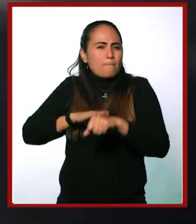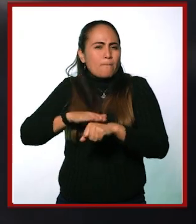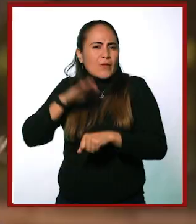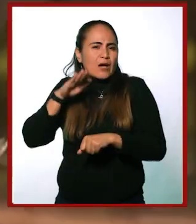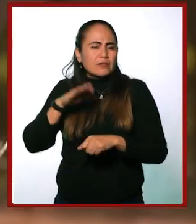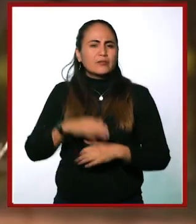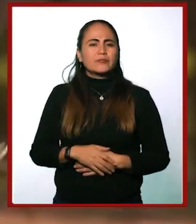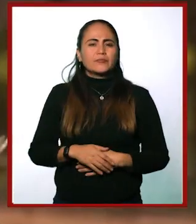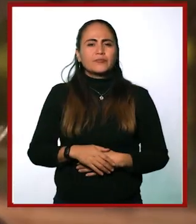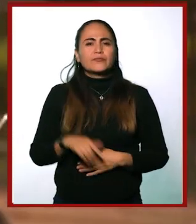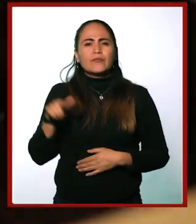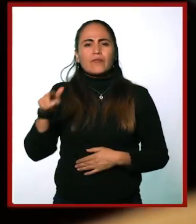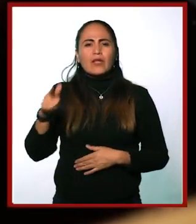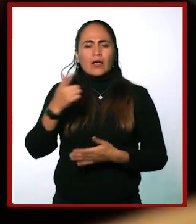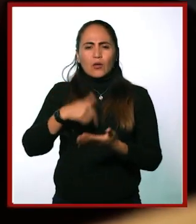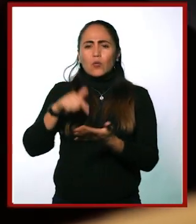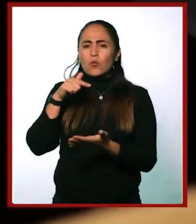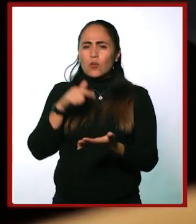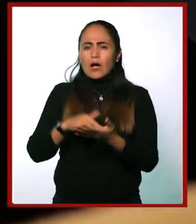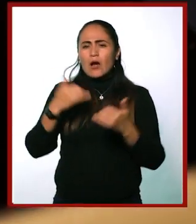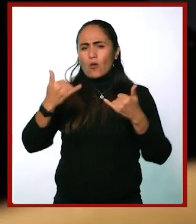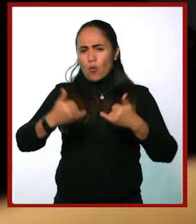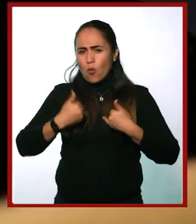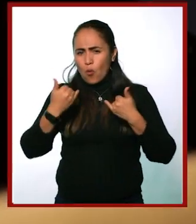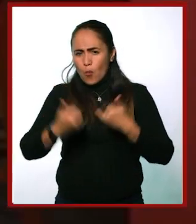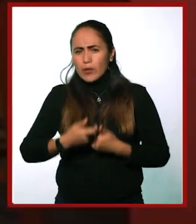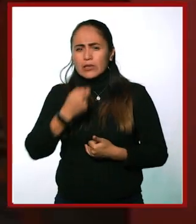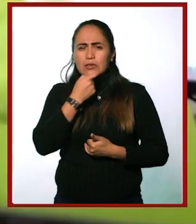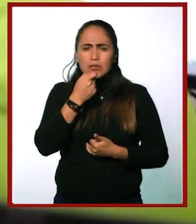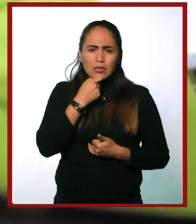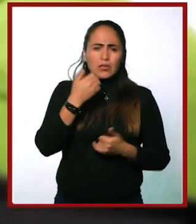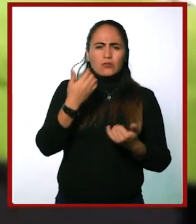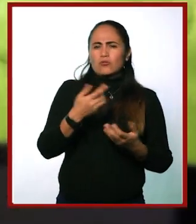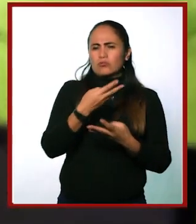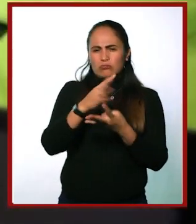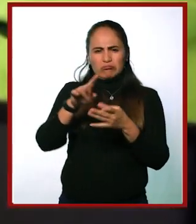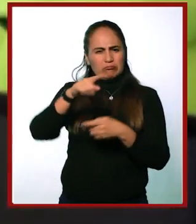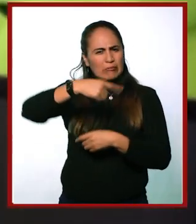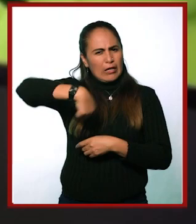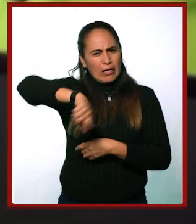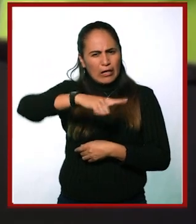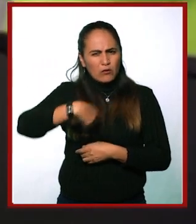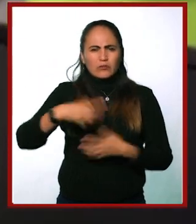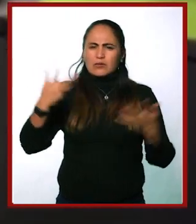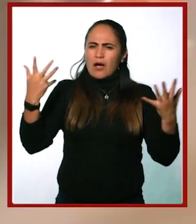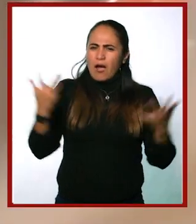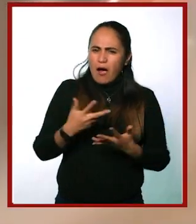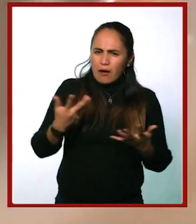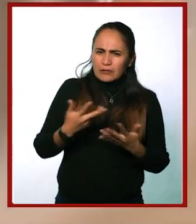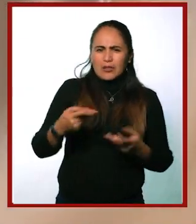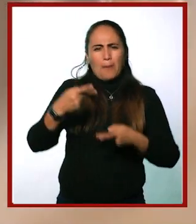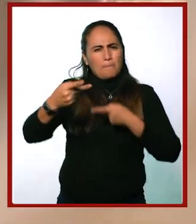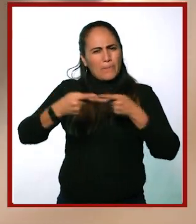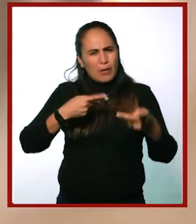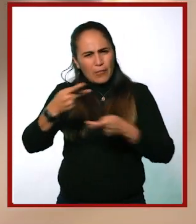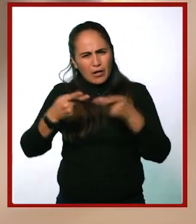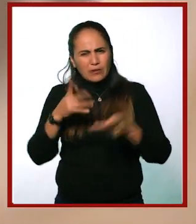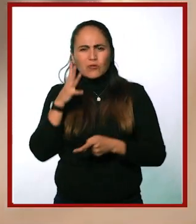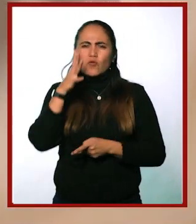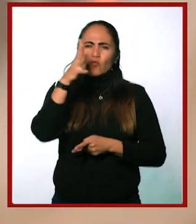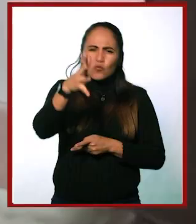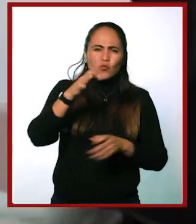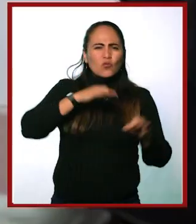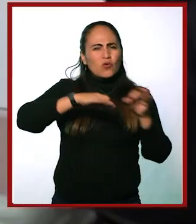es decir, la posibilidad de ese espacio donde los jóvenes, los niños, los adolescentes pueden construir, no solamente prepararse para el